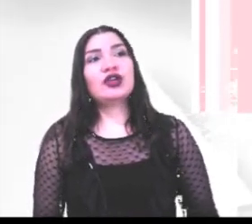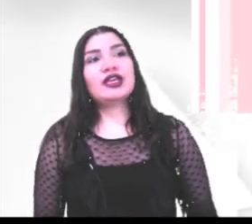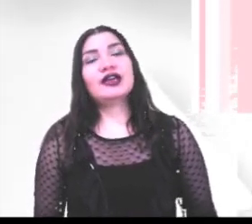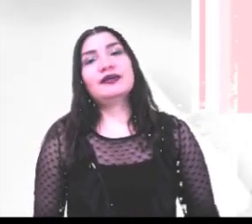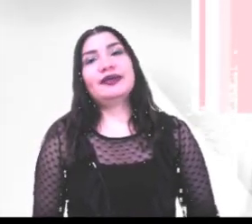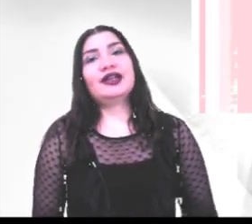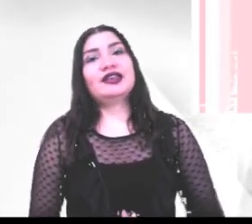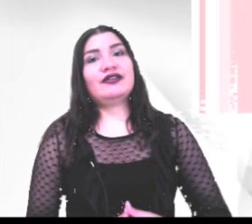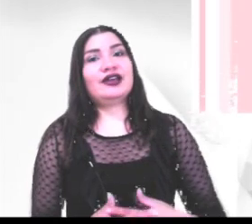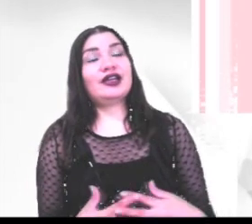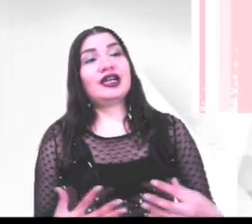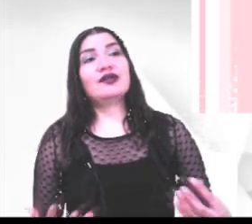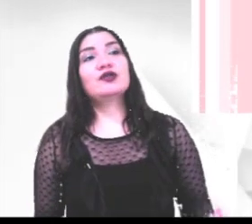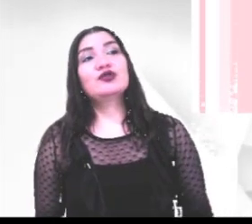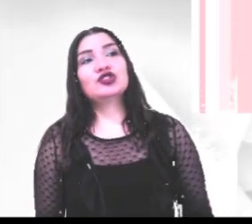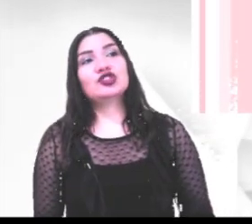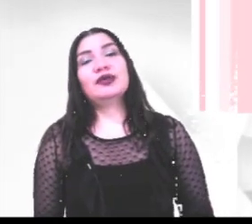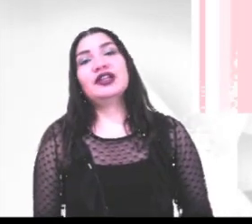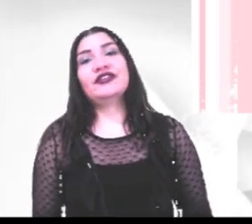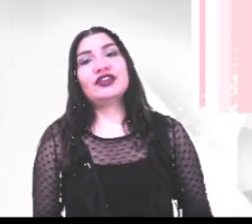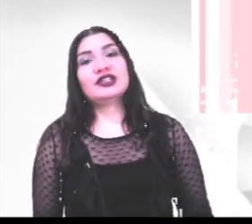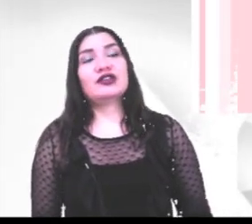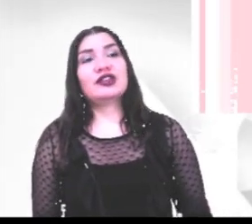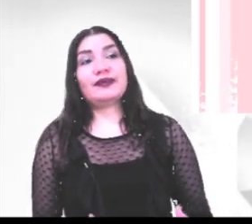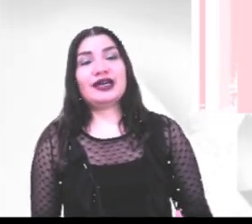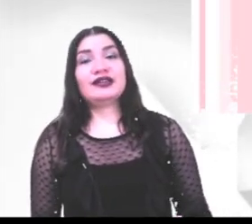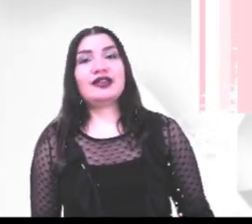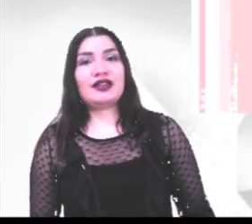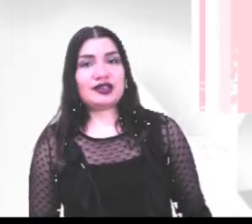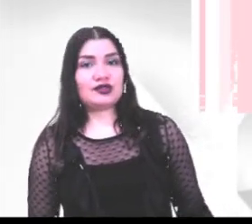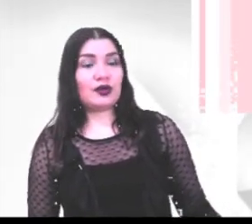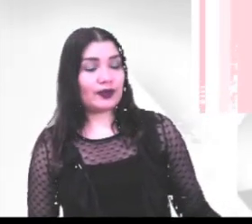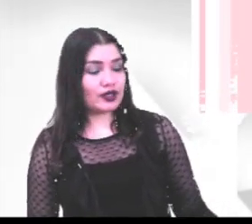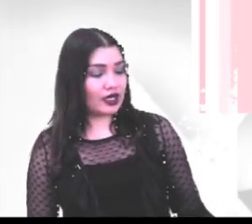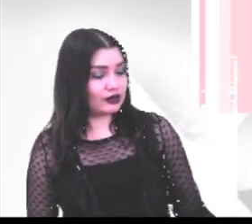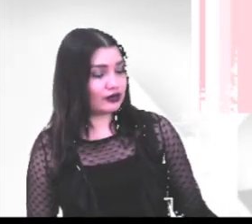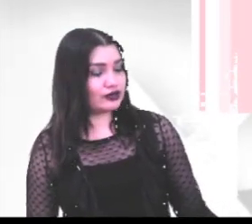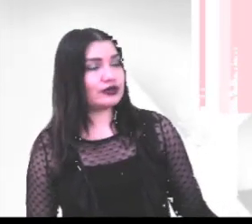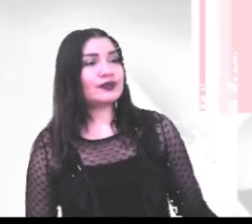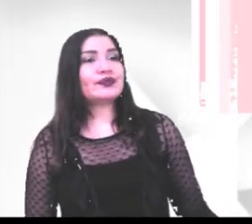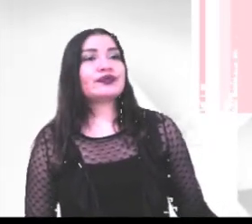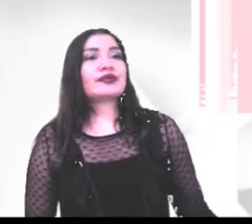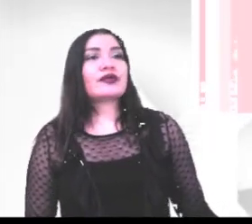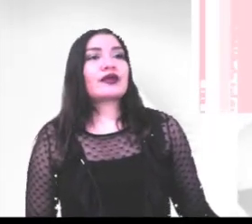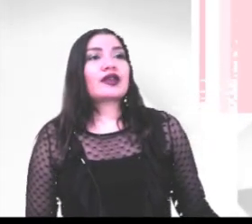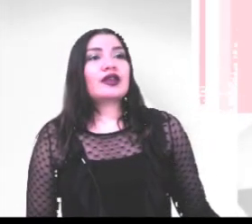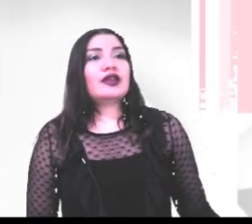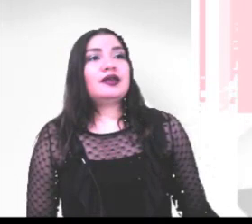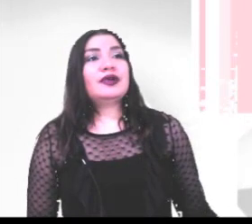tecnología para llevar a cabo muchos beneficios de parte de estos proyectos